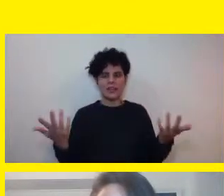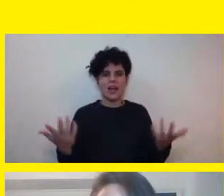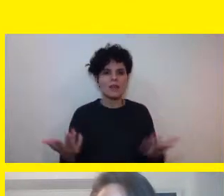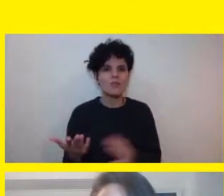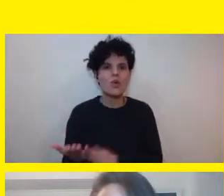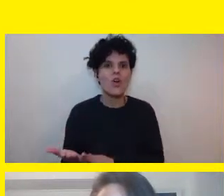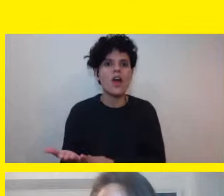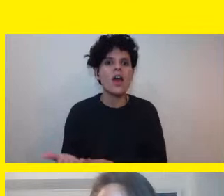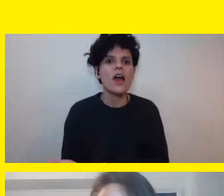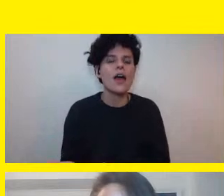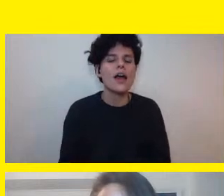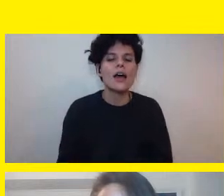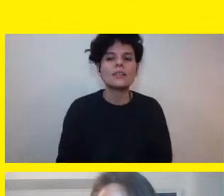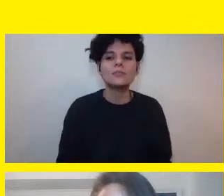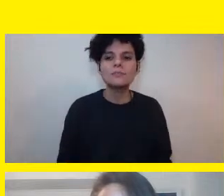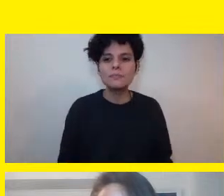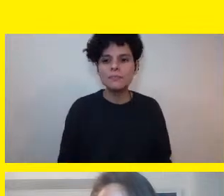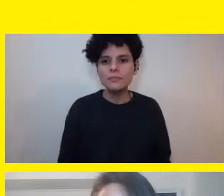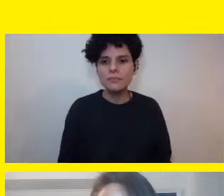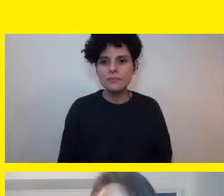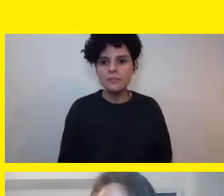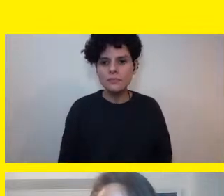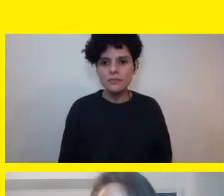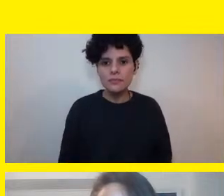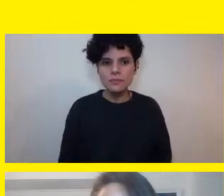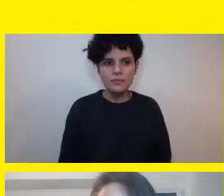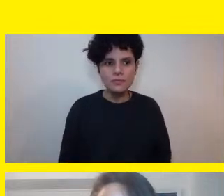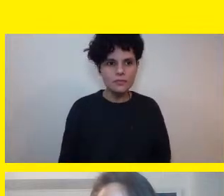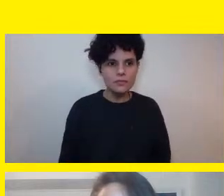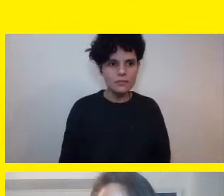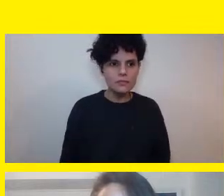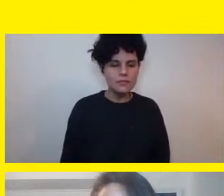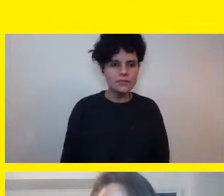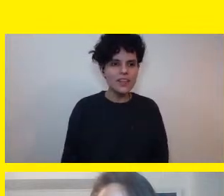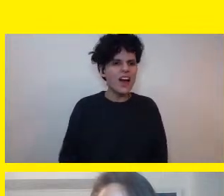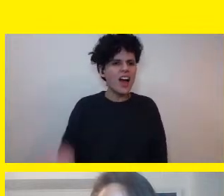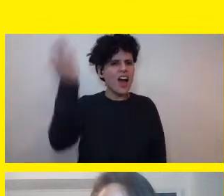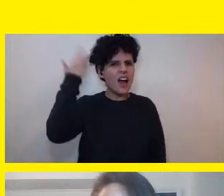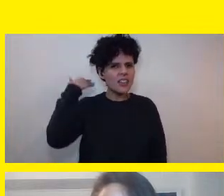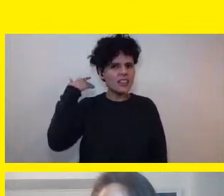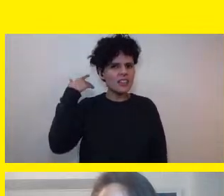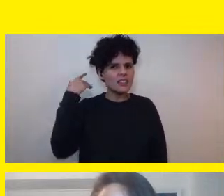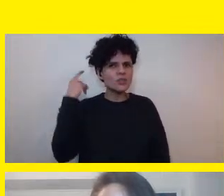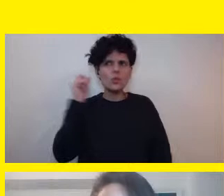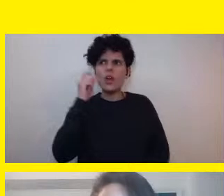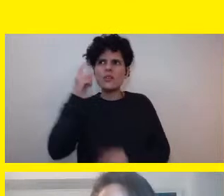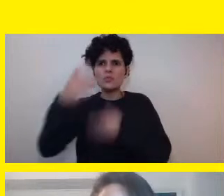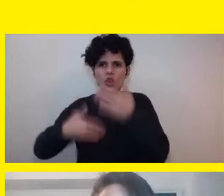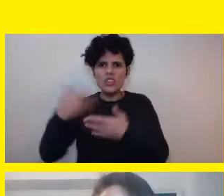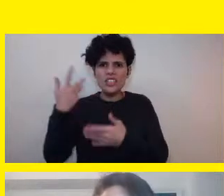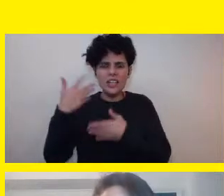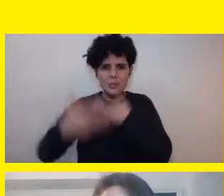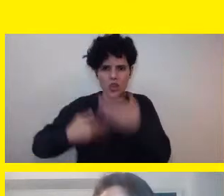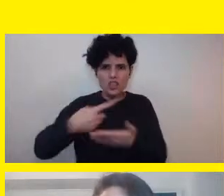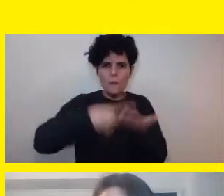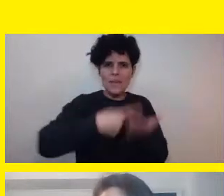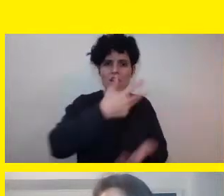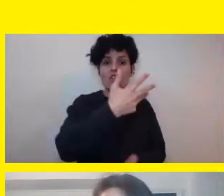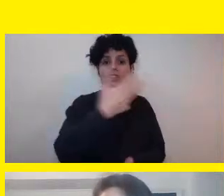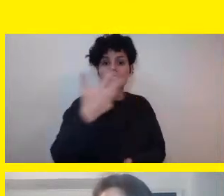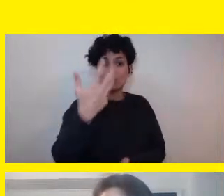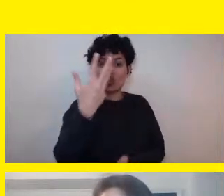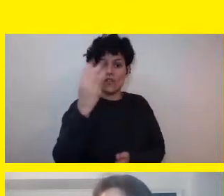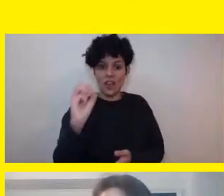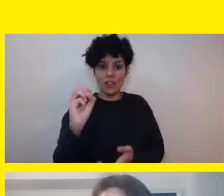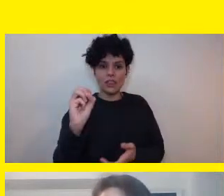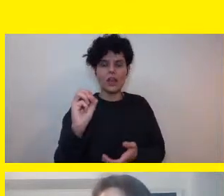del proceso que se iniciaba en los 90, lo que he denominado siempre la postdictadura, tuve